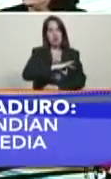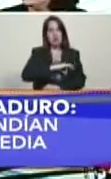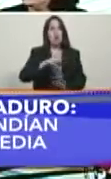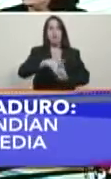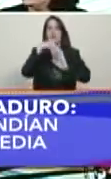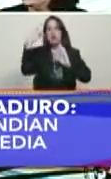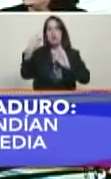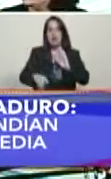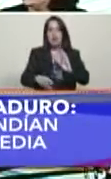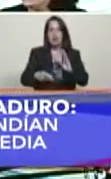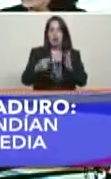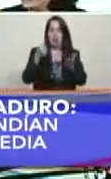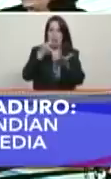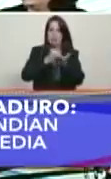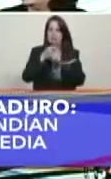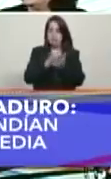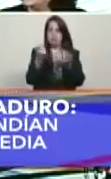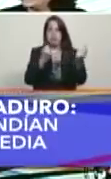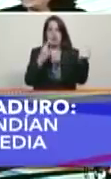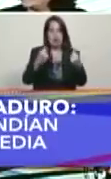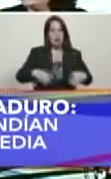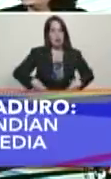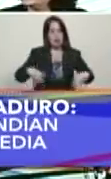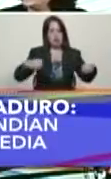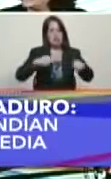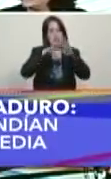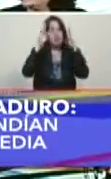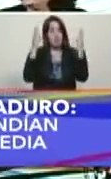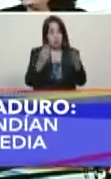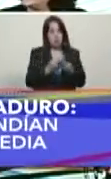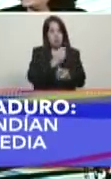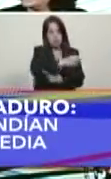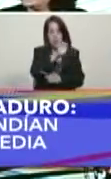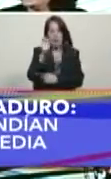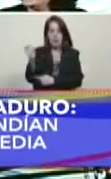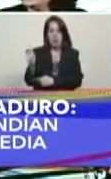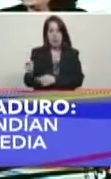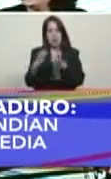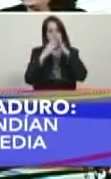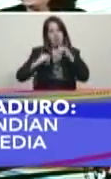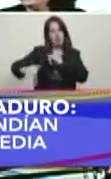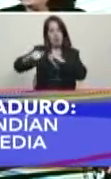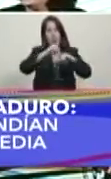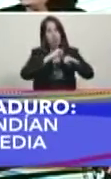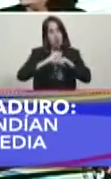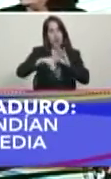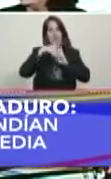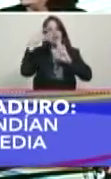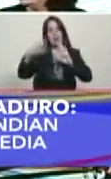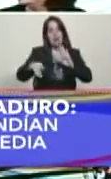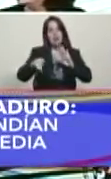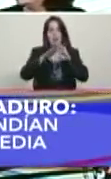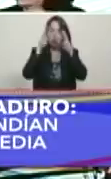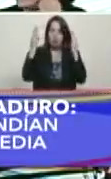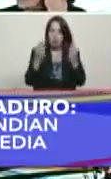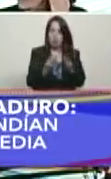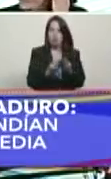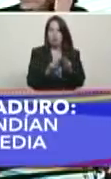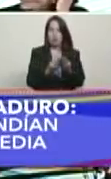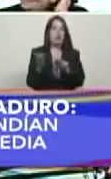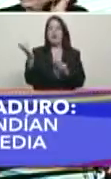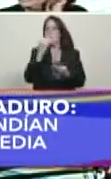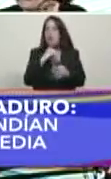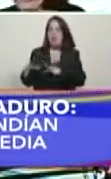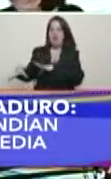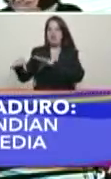derecho a la distribución de la riqueza de este mundo por el derecho a un mundo plural entre cosín imperios